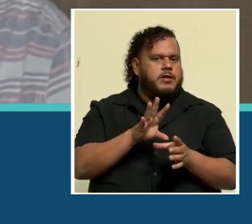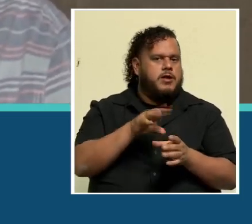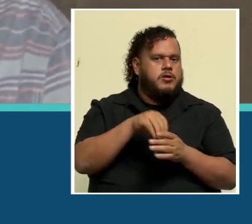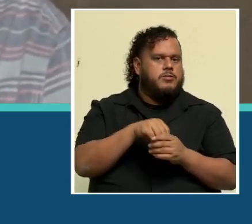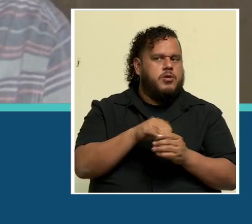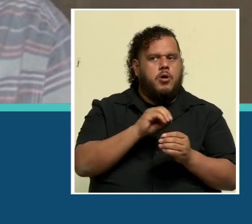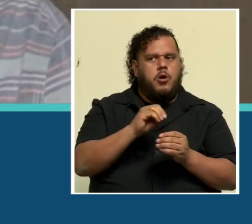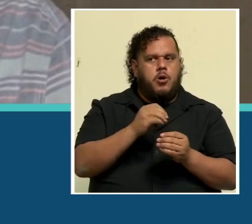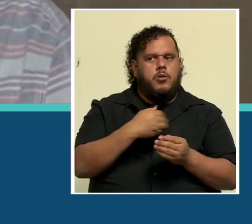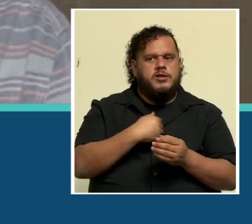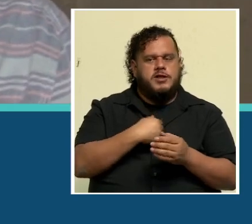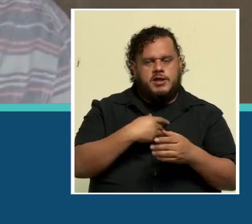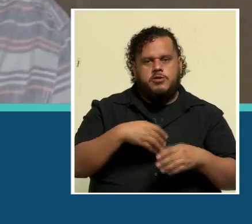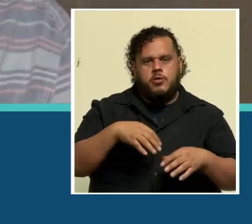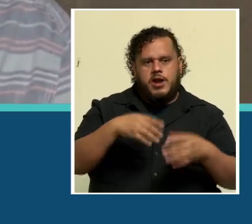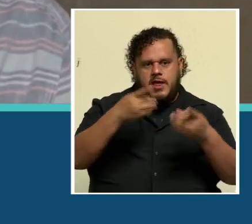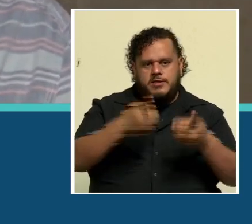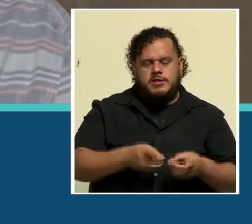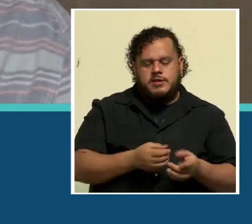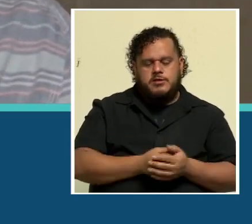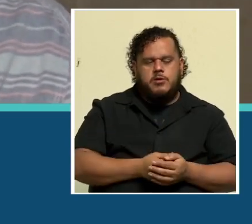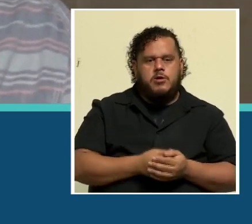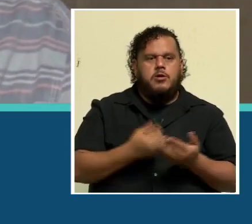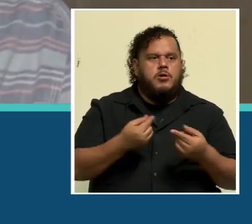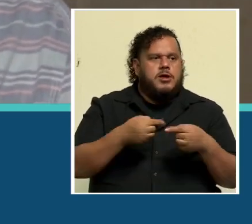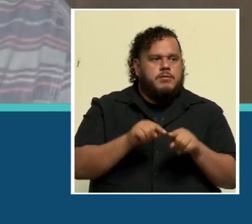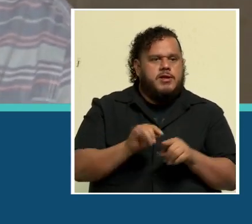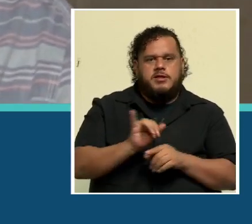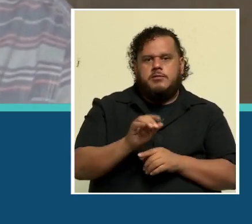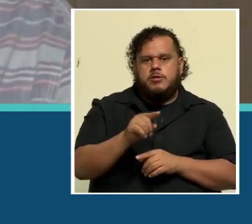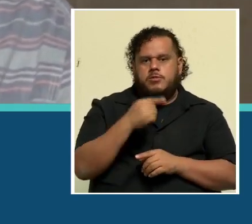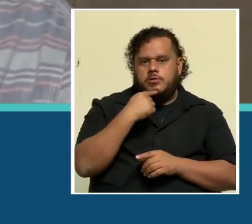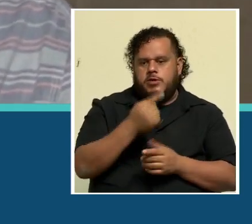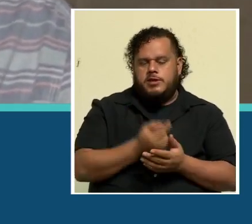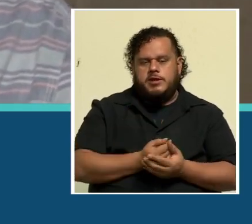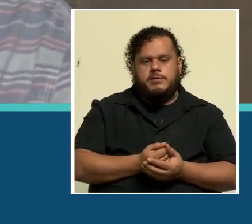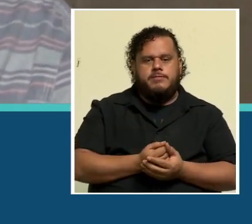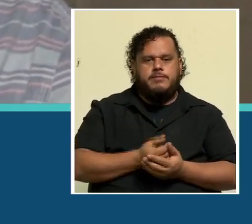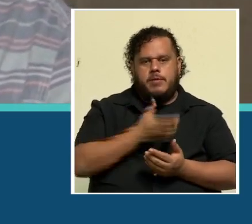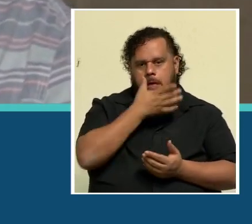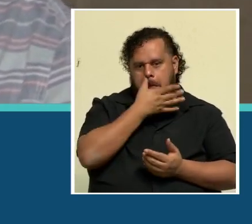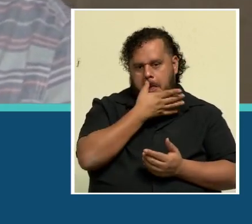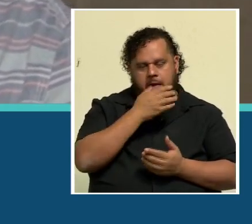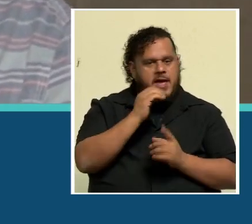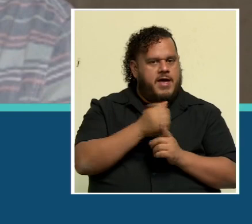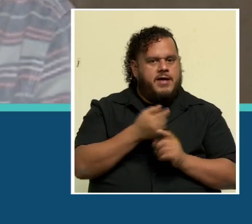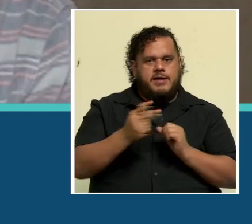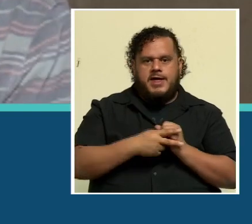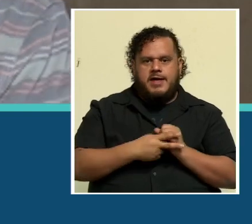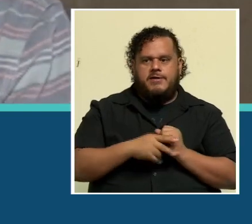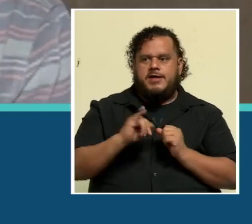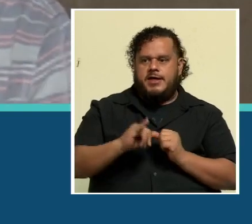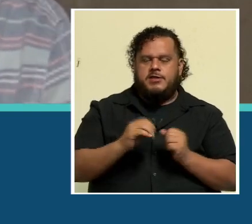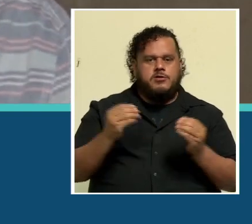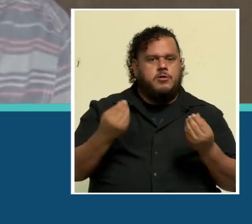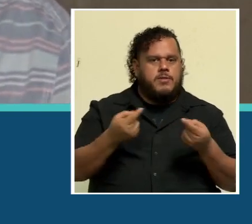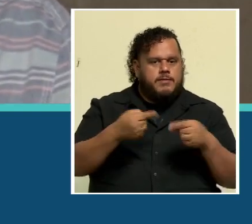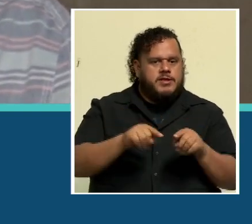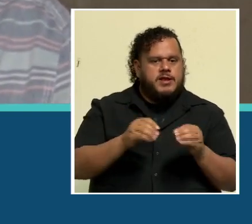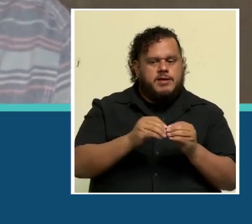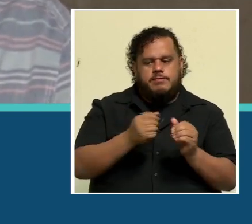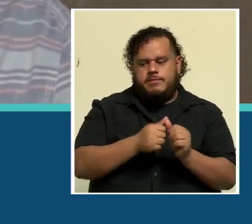o van tomando la decisión, ¿verdad? Lo que sucede es que, como decía, cada vez esto va ocurriendo más tardíamente,